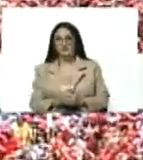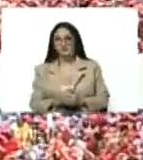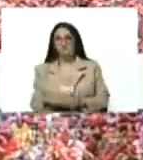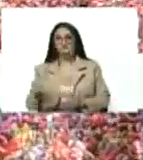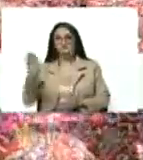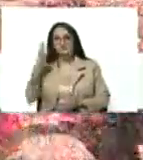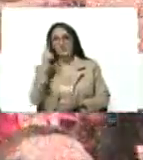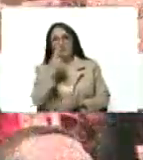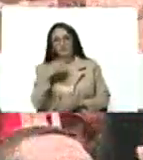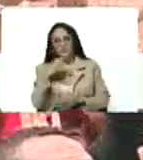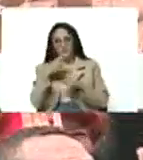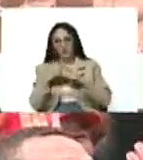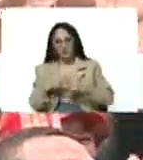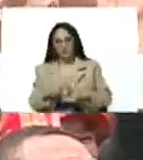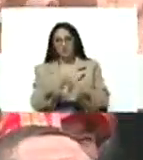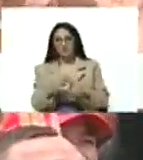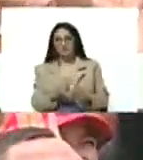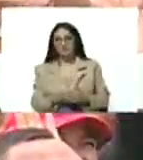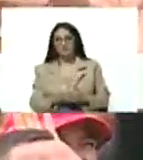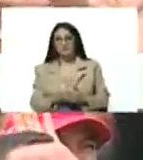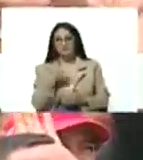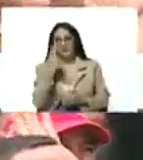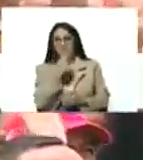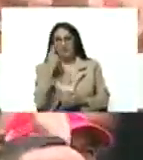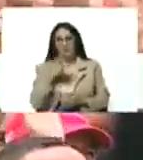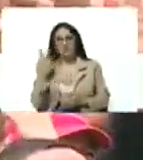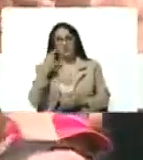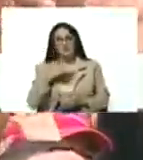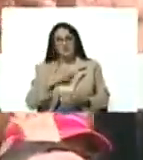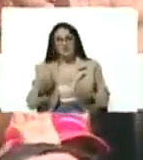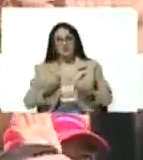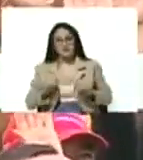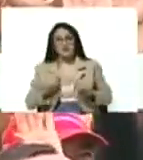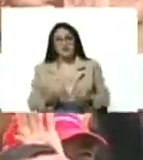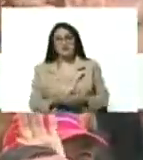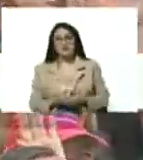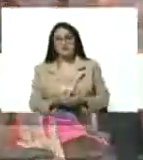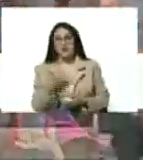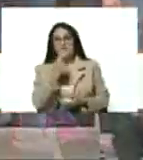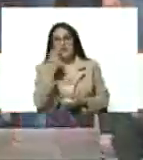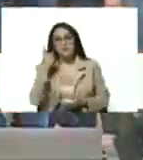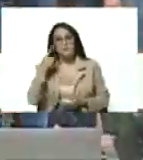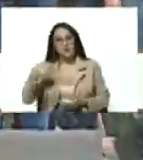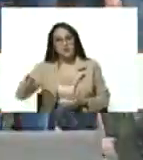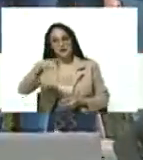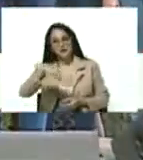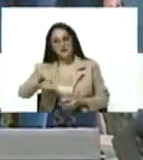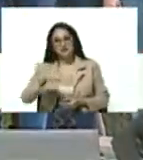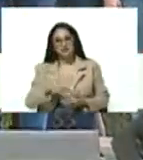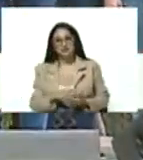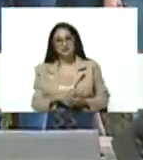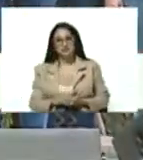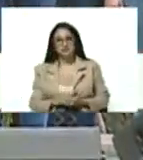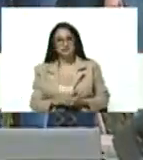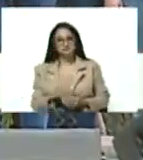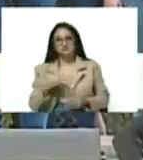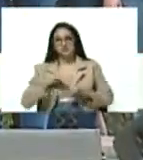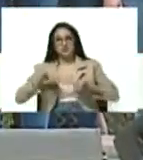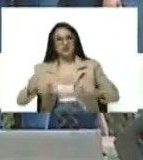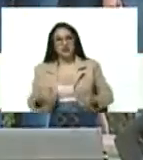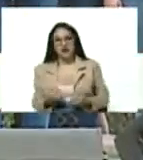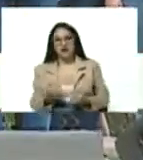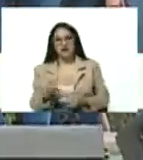Juro por mi honor. Juro por mi vida. Juro por ellos. Que no daré